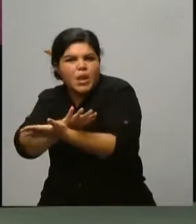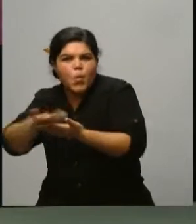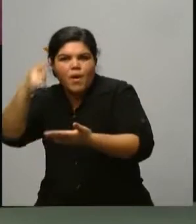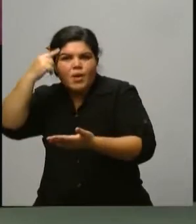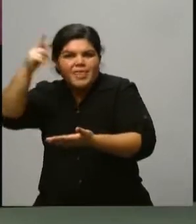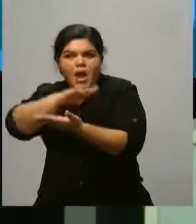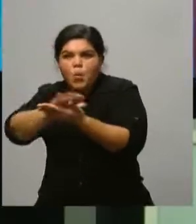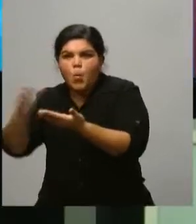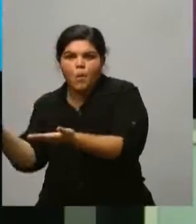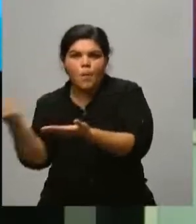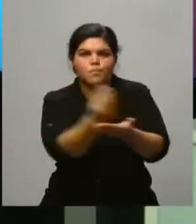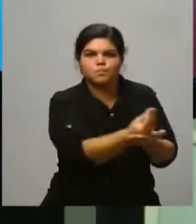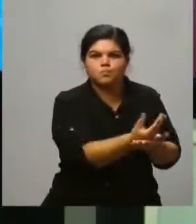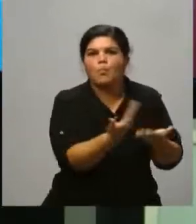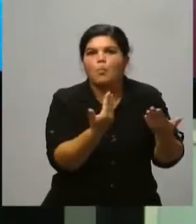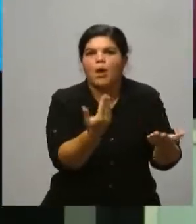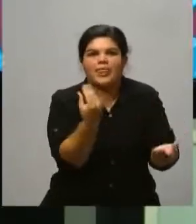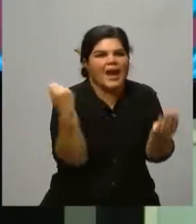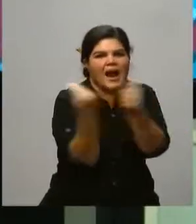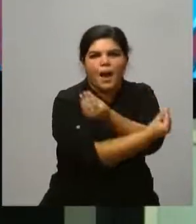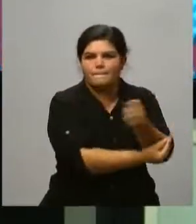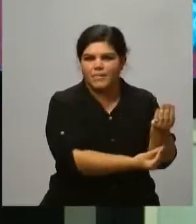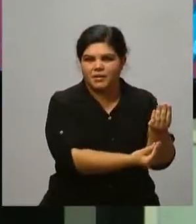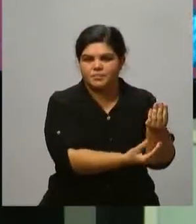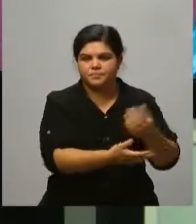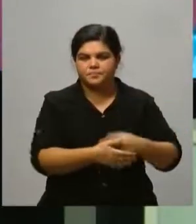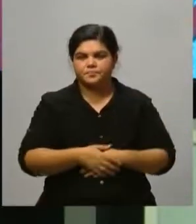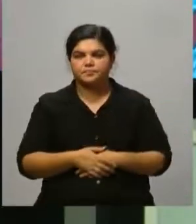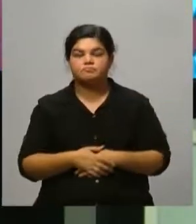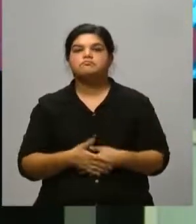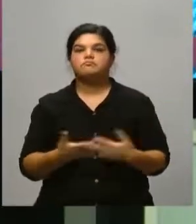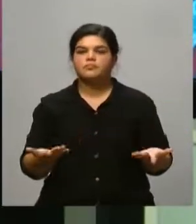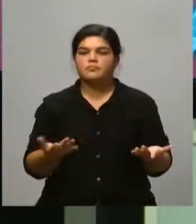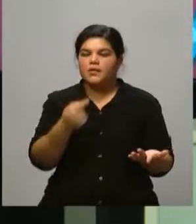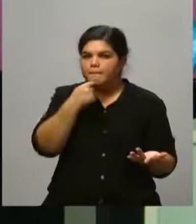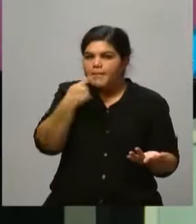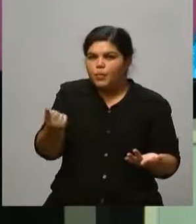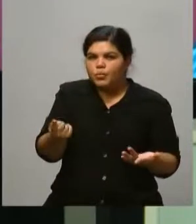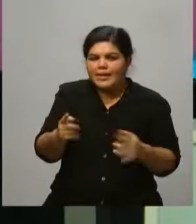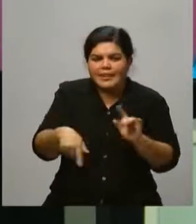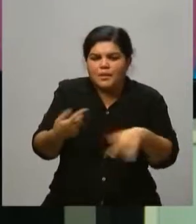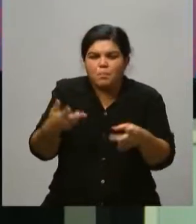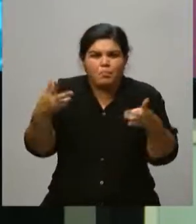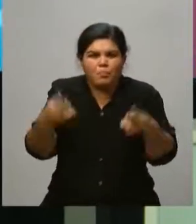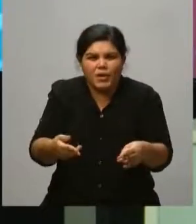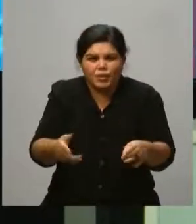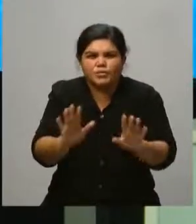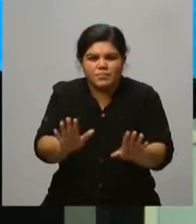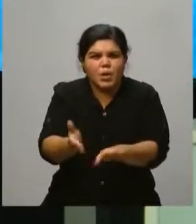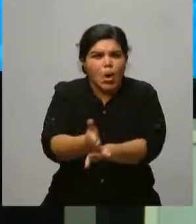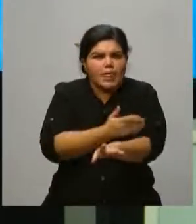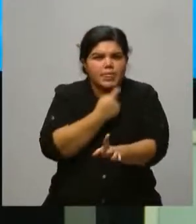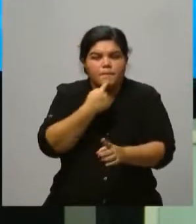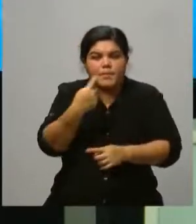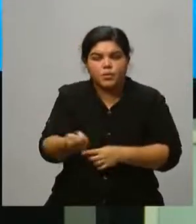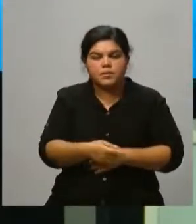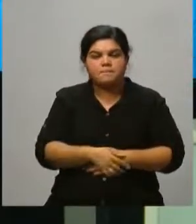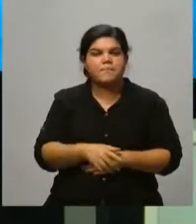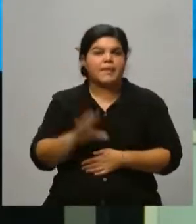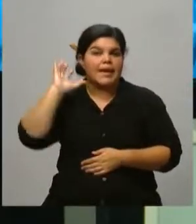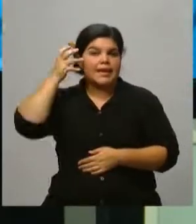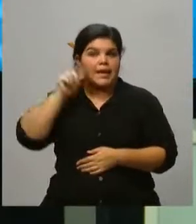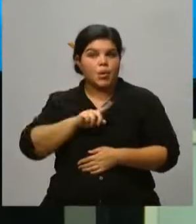uno de los referentes políticos. Bueno, la inflación sí, es una problemática que Argentina tiene hace muchos años.